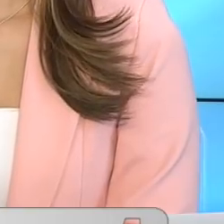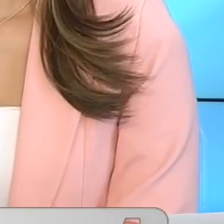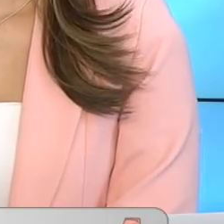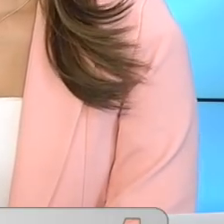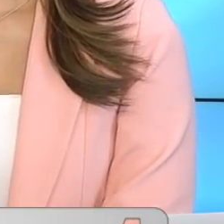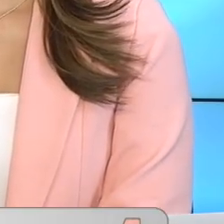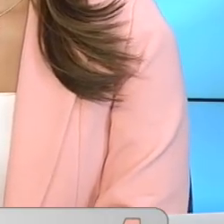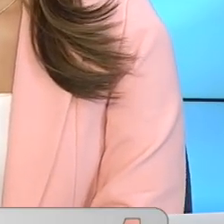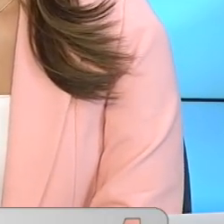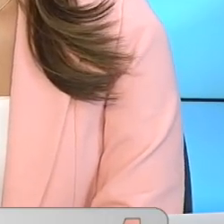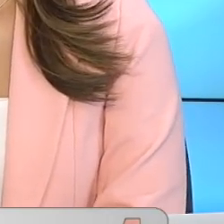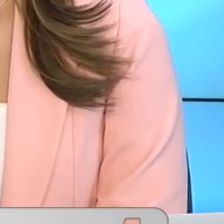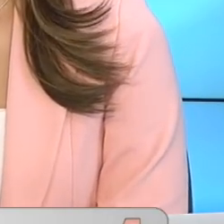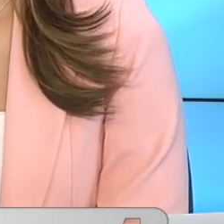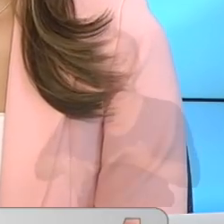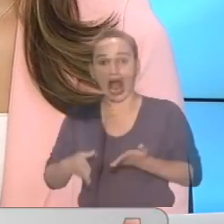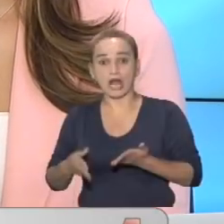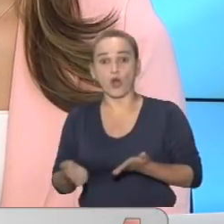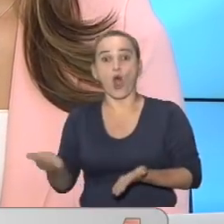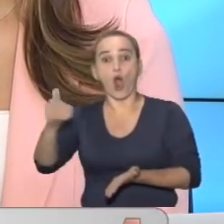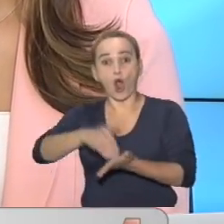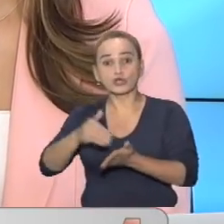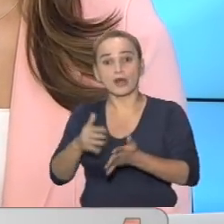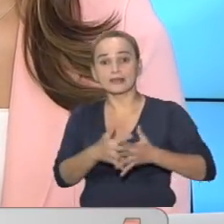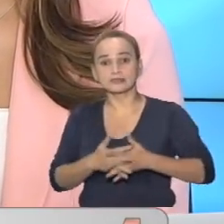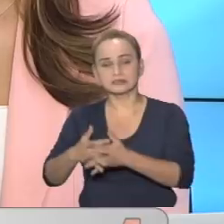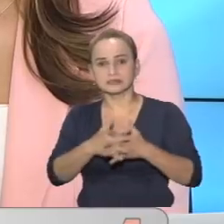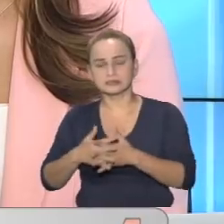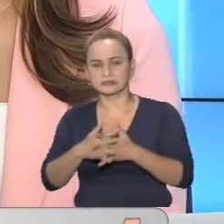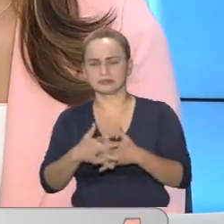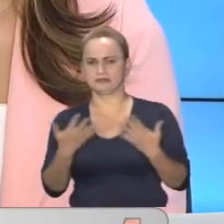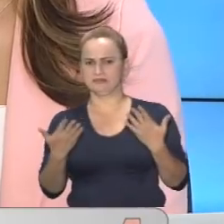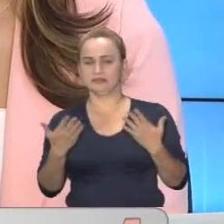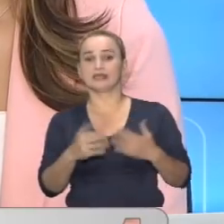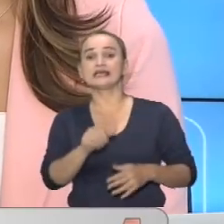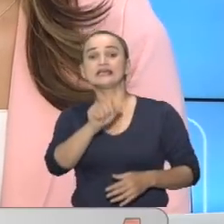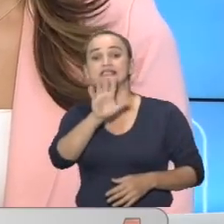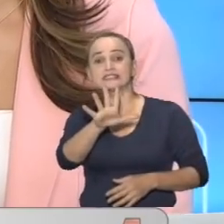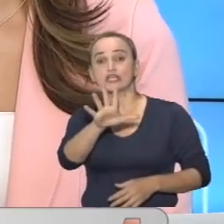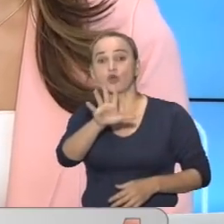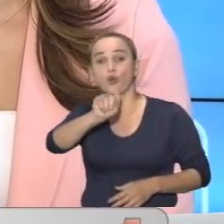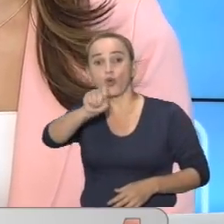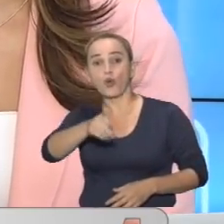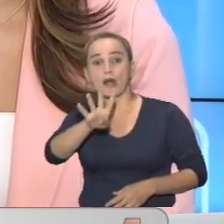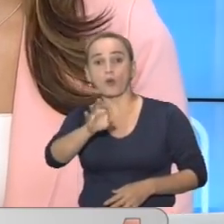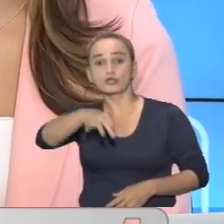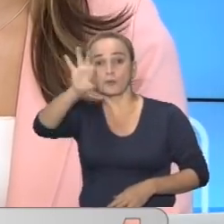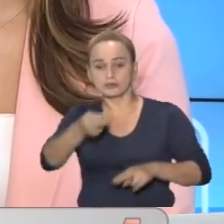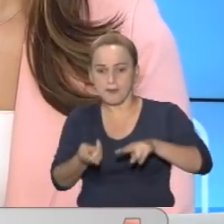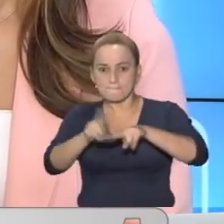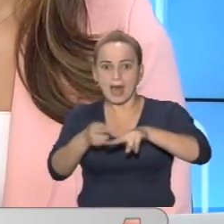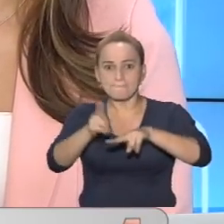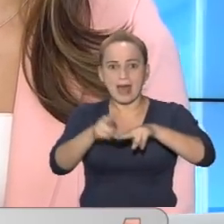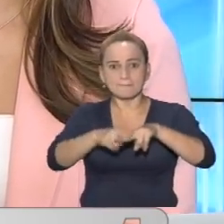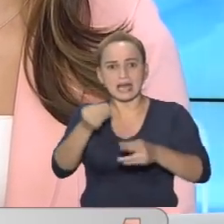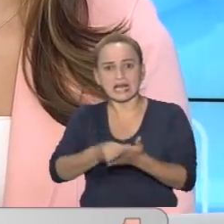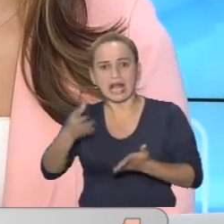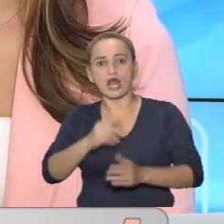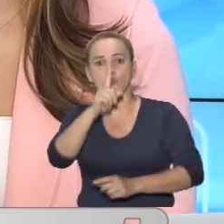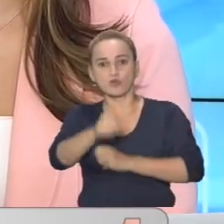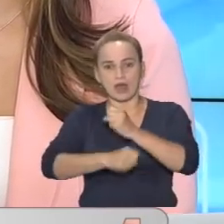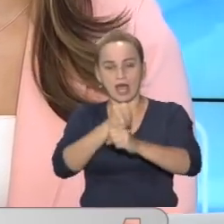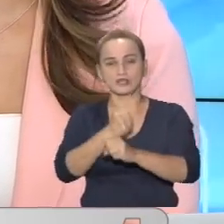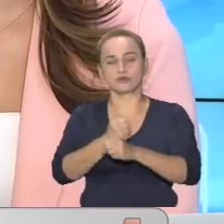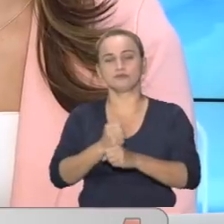La inflación en Estados Unidos volvió a crecer por encima de lo previsto y llegó al 5,4% anual. La oposición